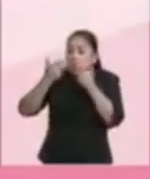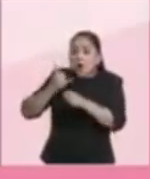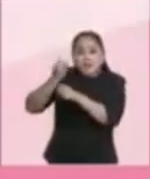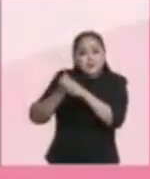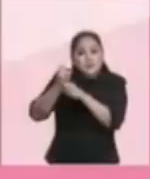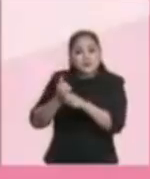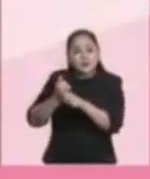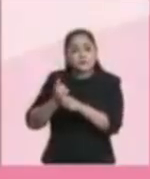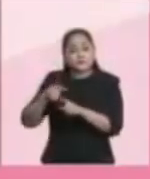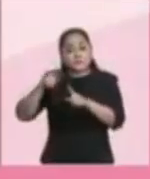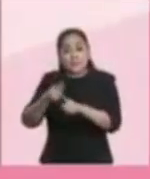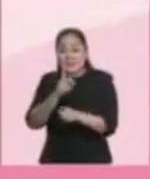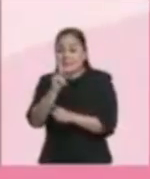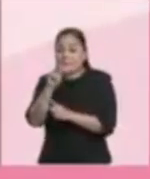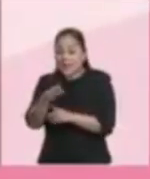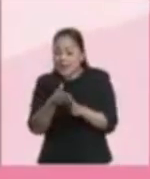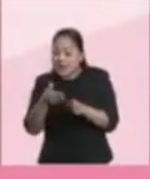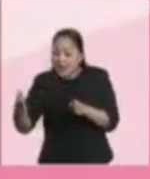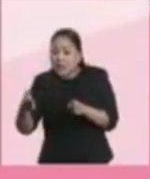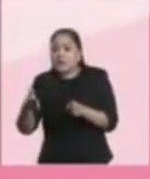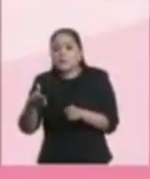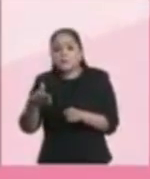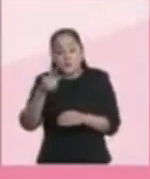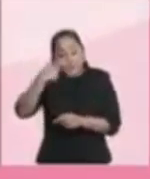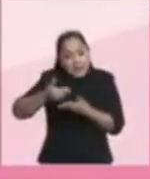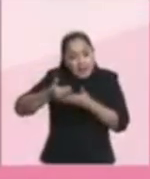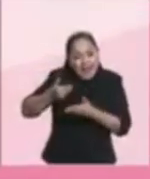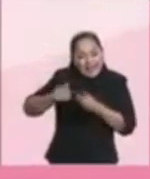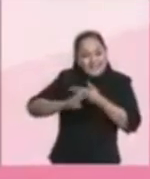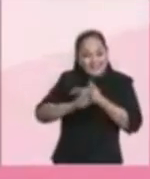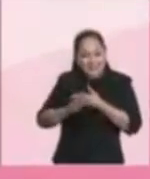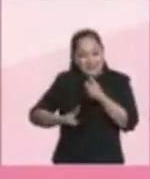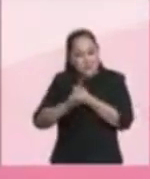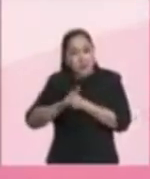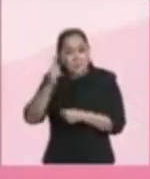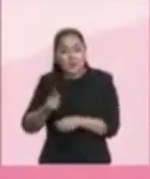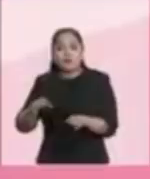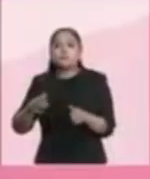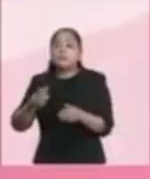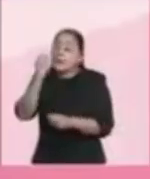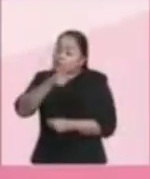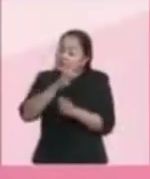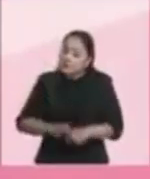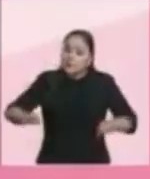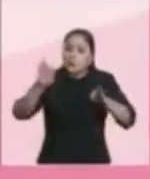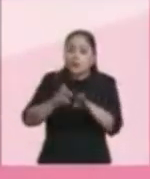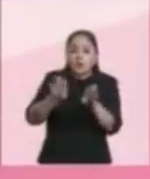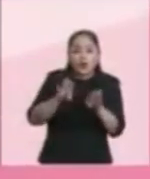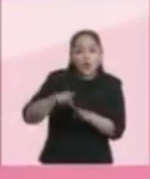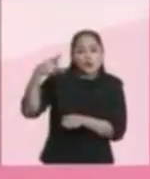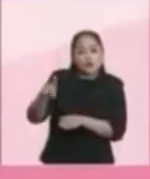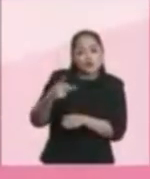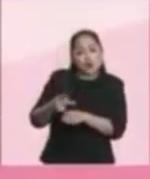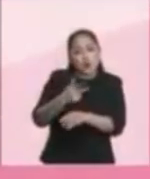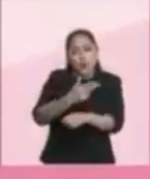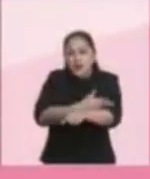La inteligencia ayuda en la prevención, pero no ayuda en la rendición de cuentas. La rendición de cuentas implica el Código